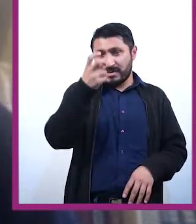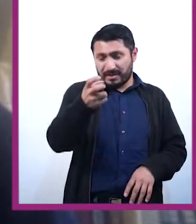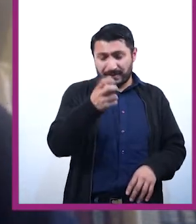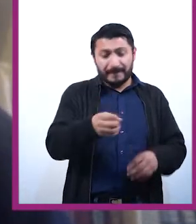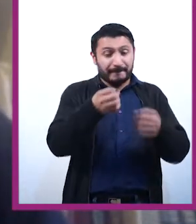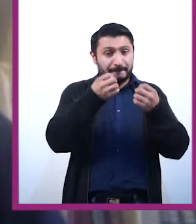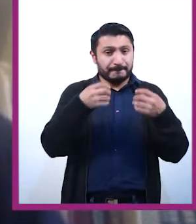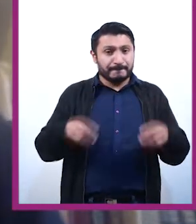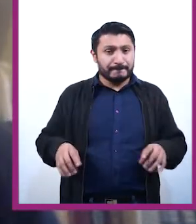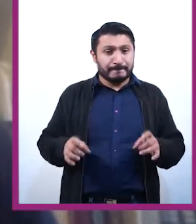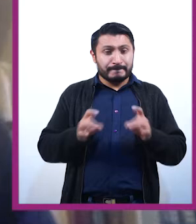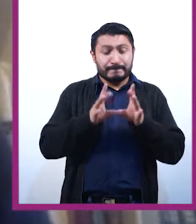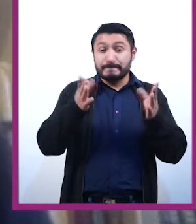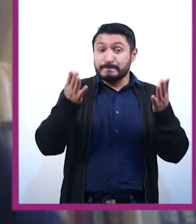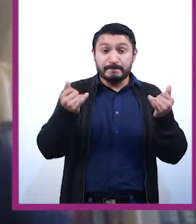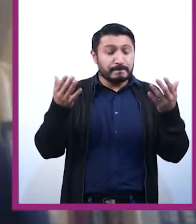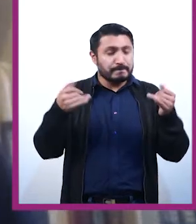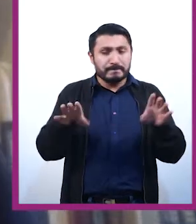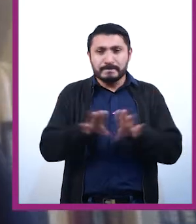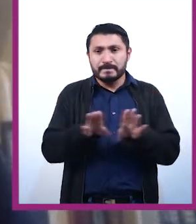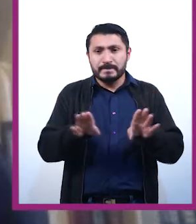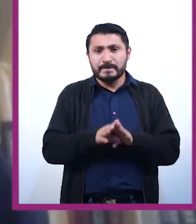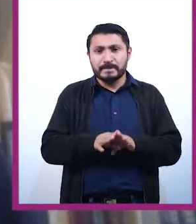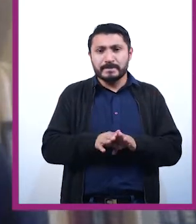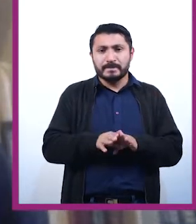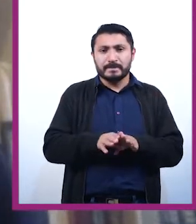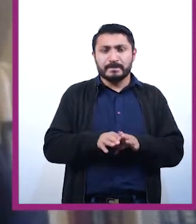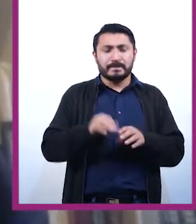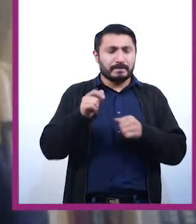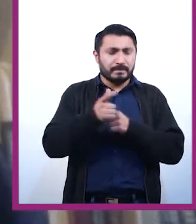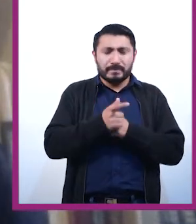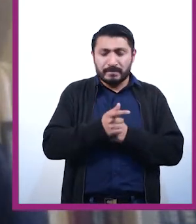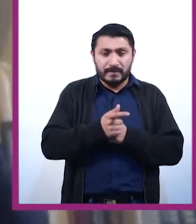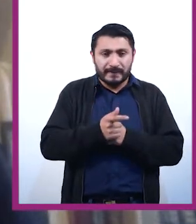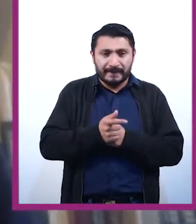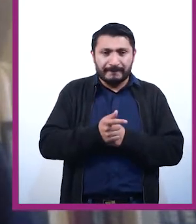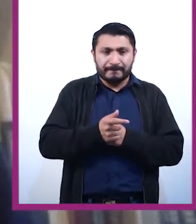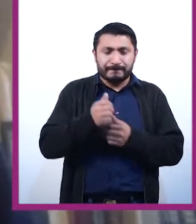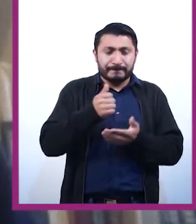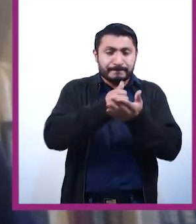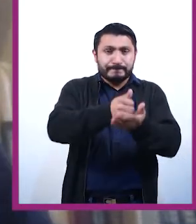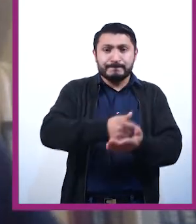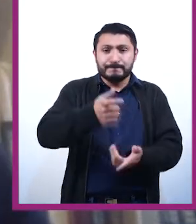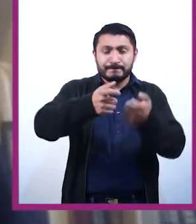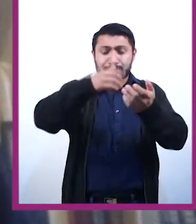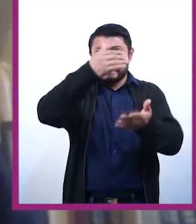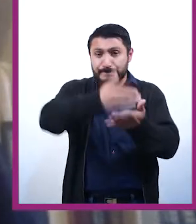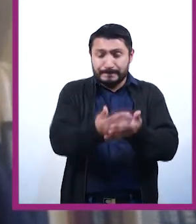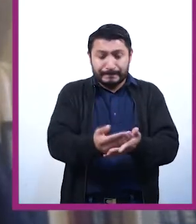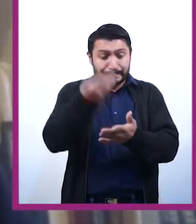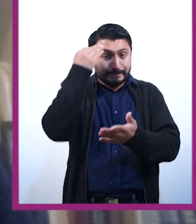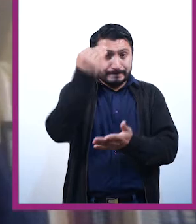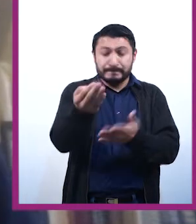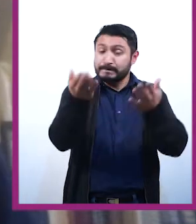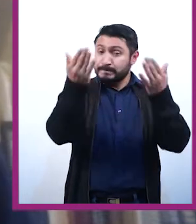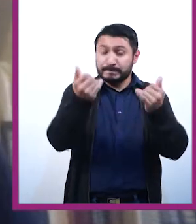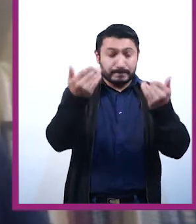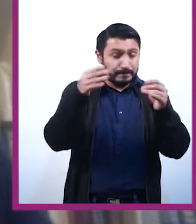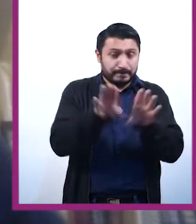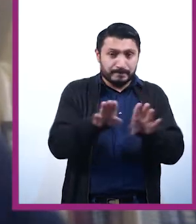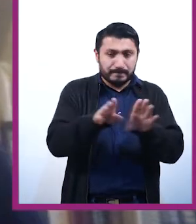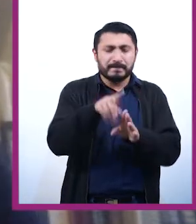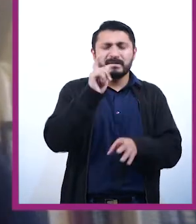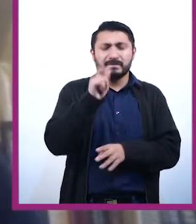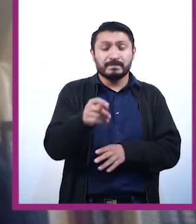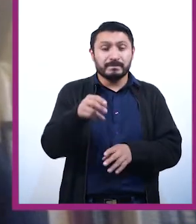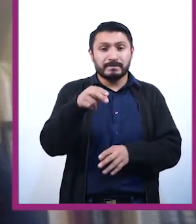llegan las quiebras y no hay, digamos, un sector público capaz de detener la economía, en la época no había